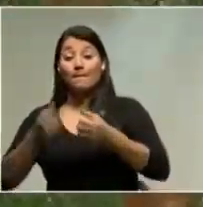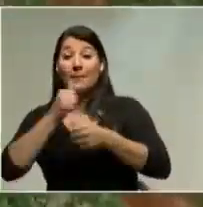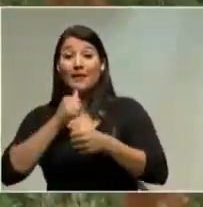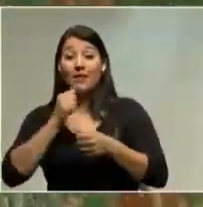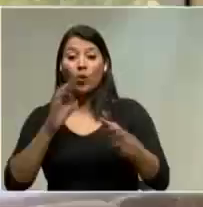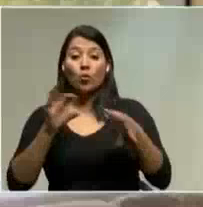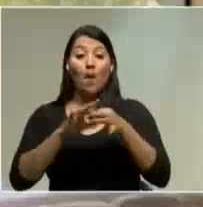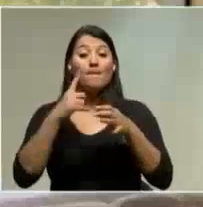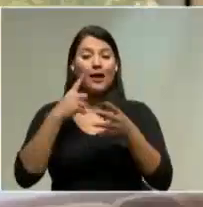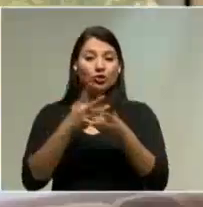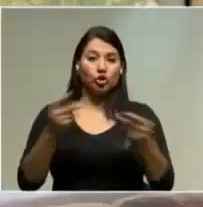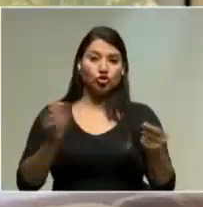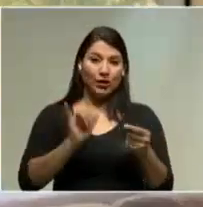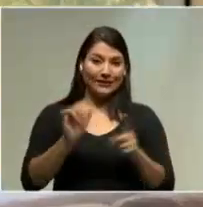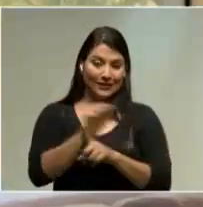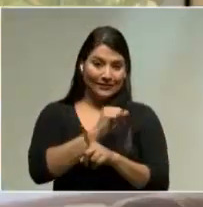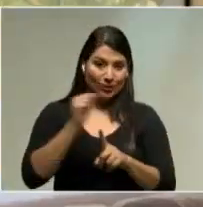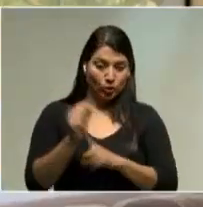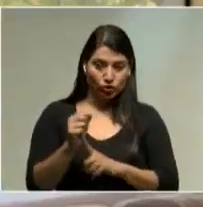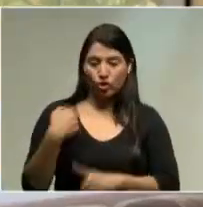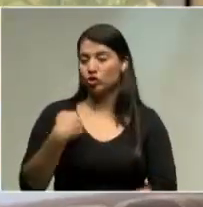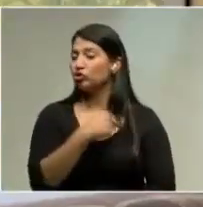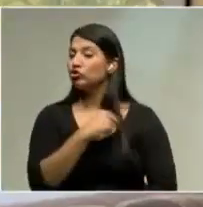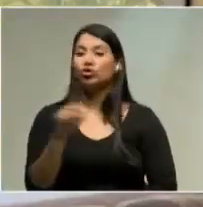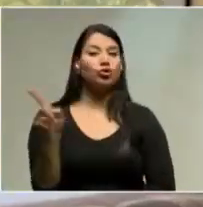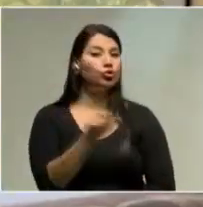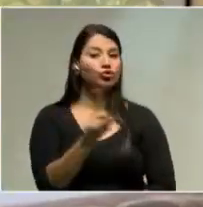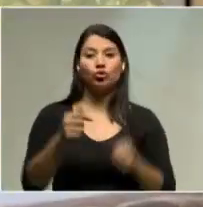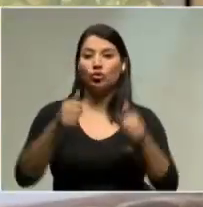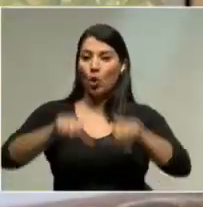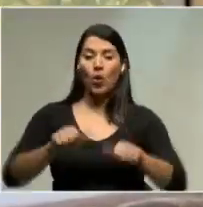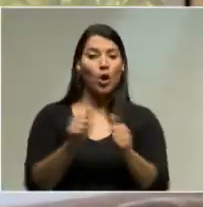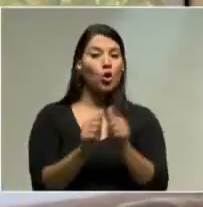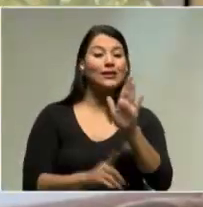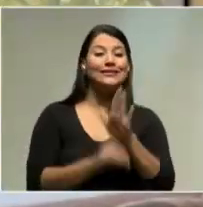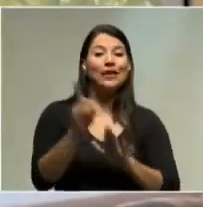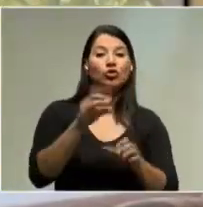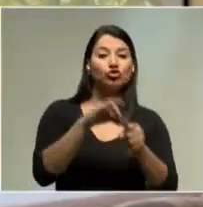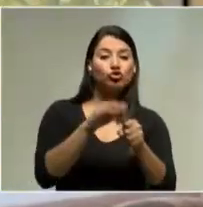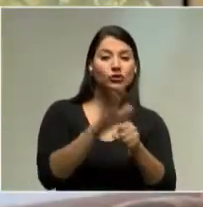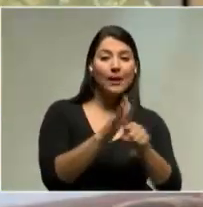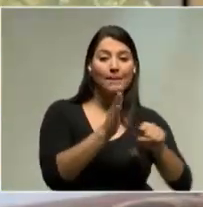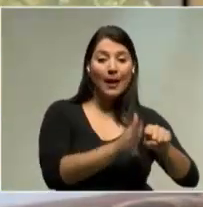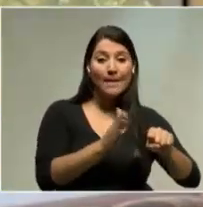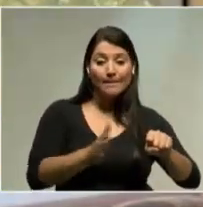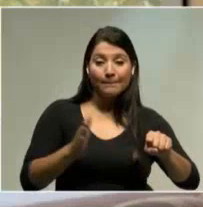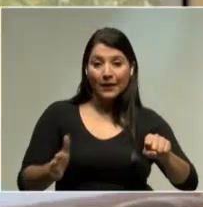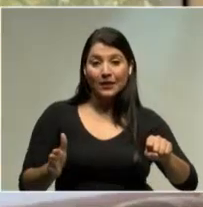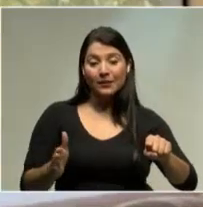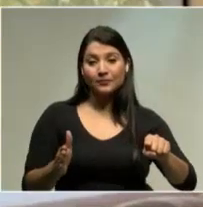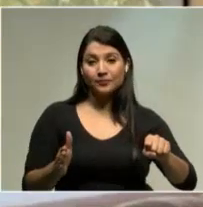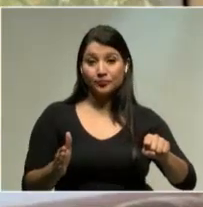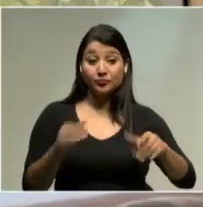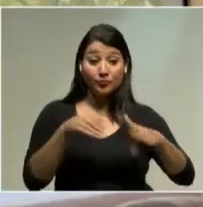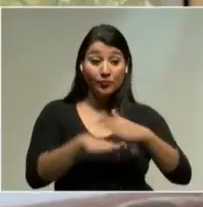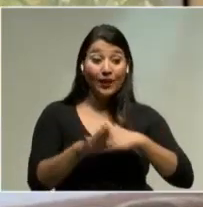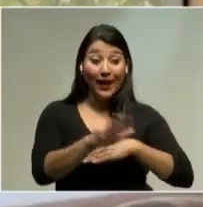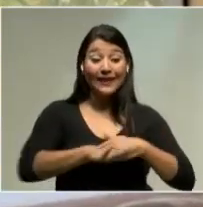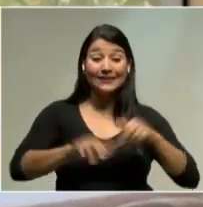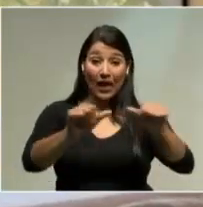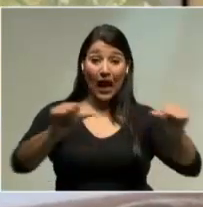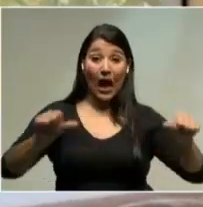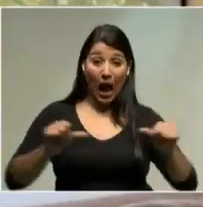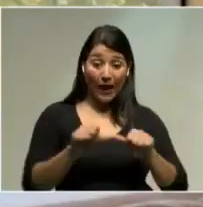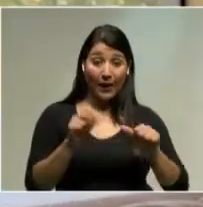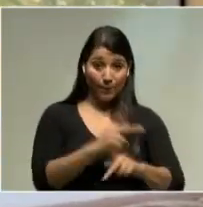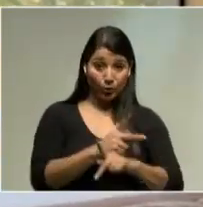situación. Nosotros no avalamos el desarrollo de piñeras o de la industria de la piña en estas zonas.